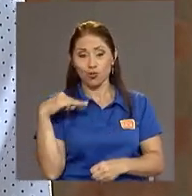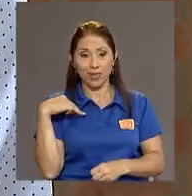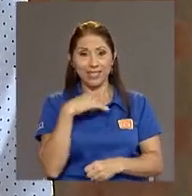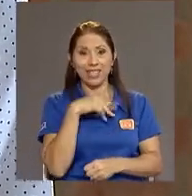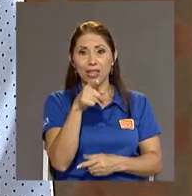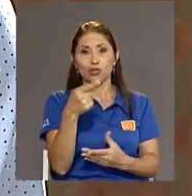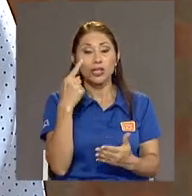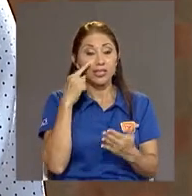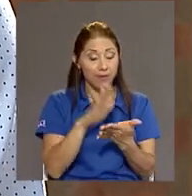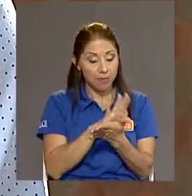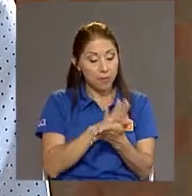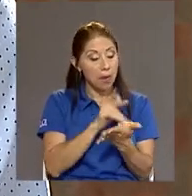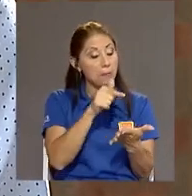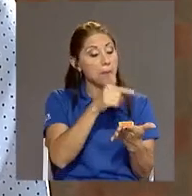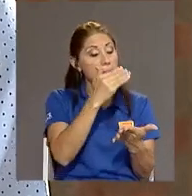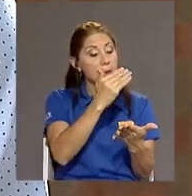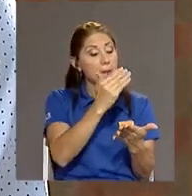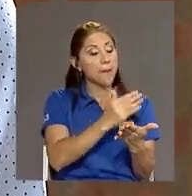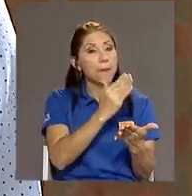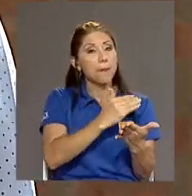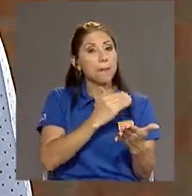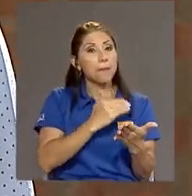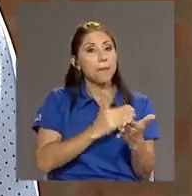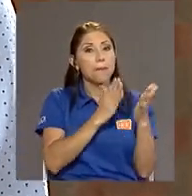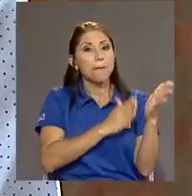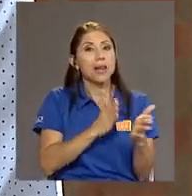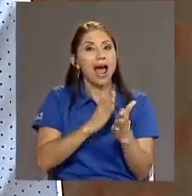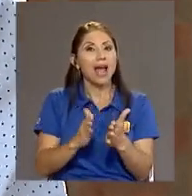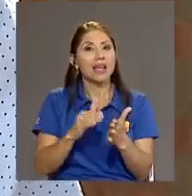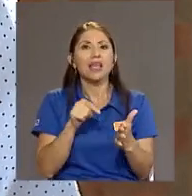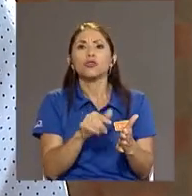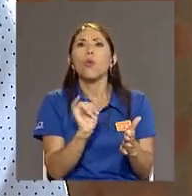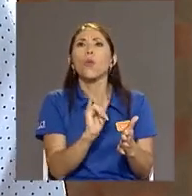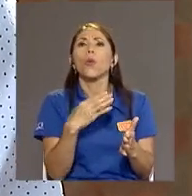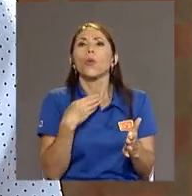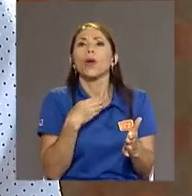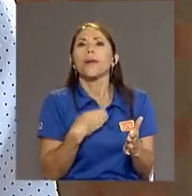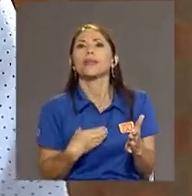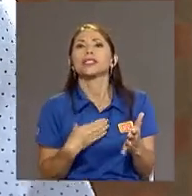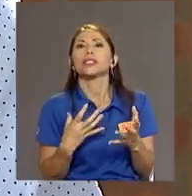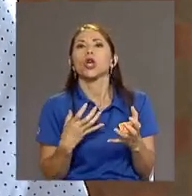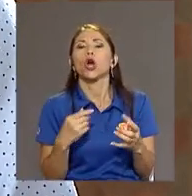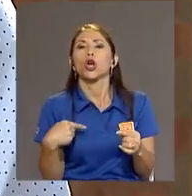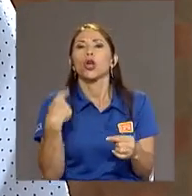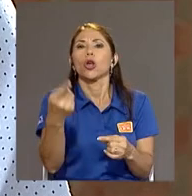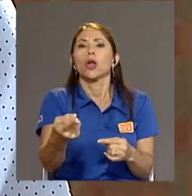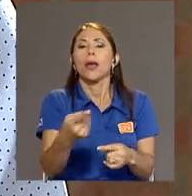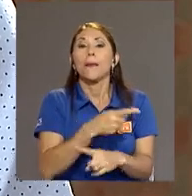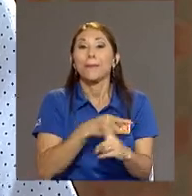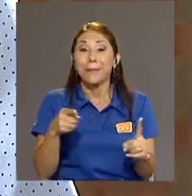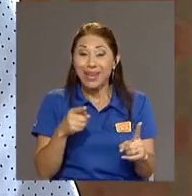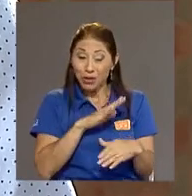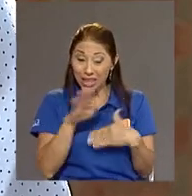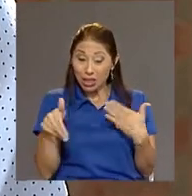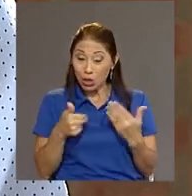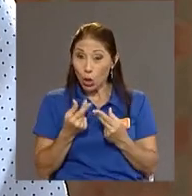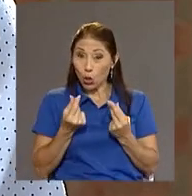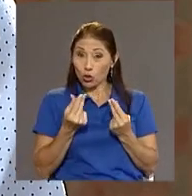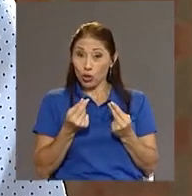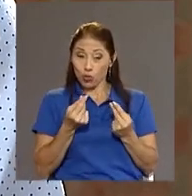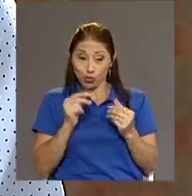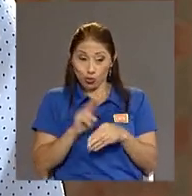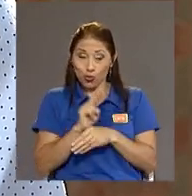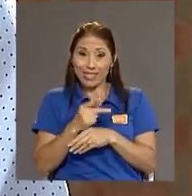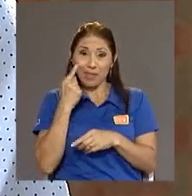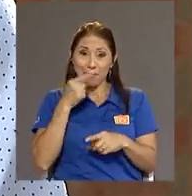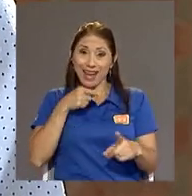es prácticamente una ambición, un ánimo por, pero de ahí a volcar todos los recursos públicos hacia esa meta en particular, que